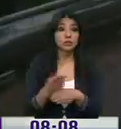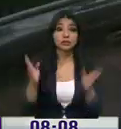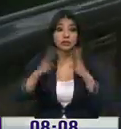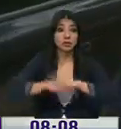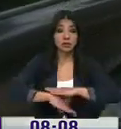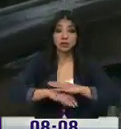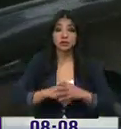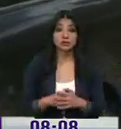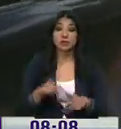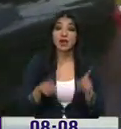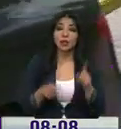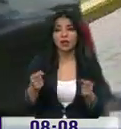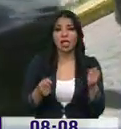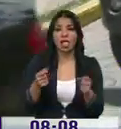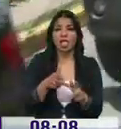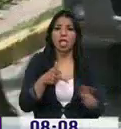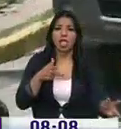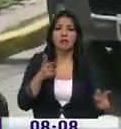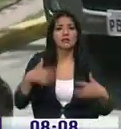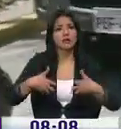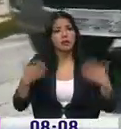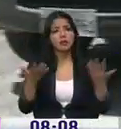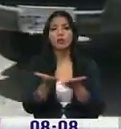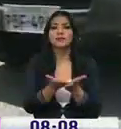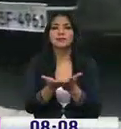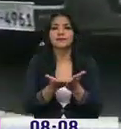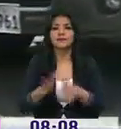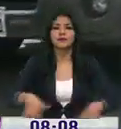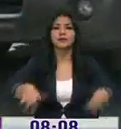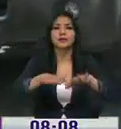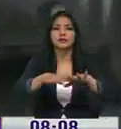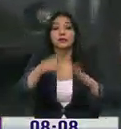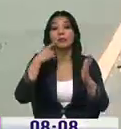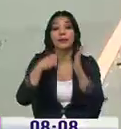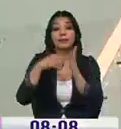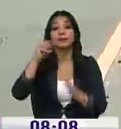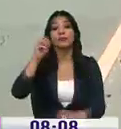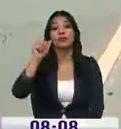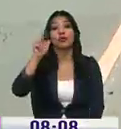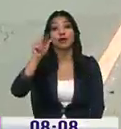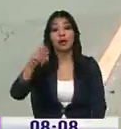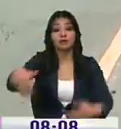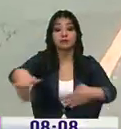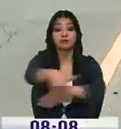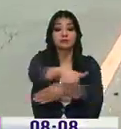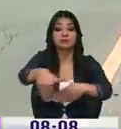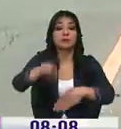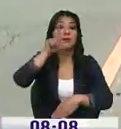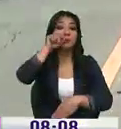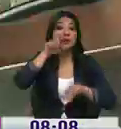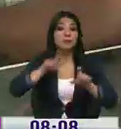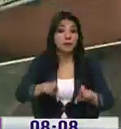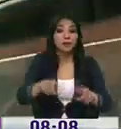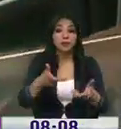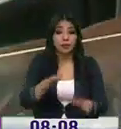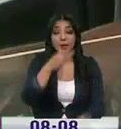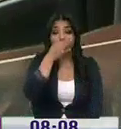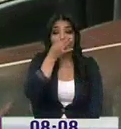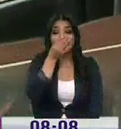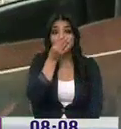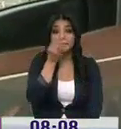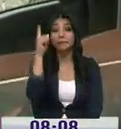Muchos conductores reclaman que no hay este servicio en el sector de la Morán Valverde, límite sur de la restricción vehicular. Está complicado esto